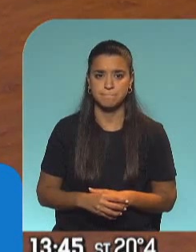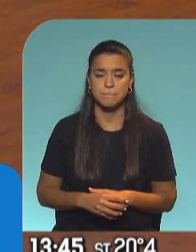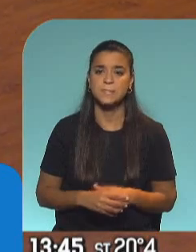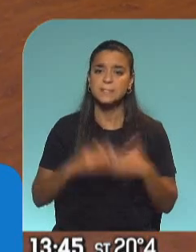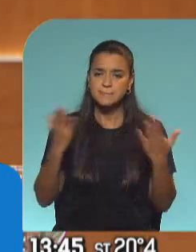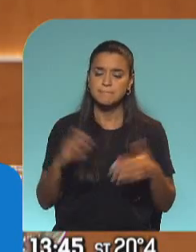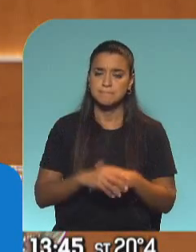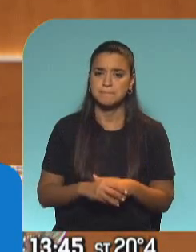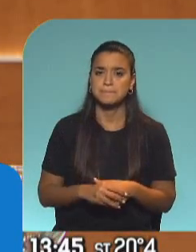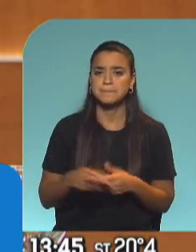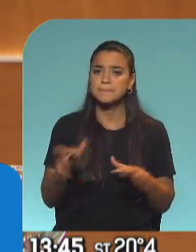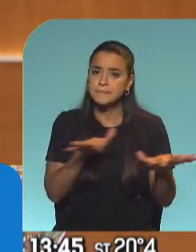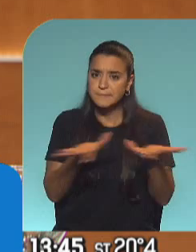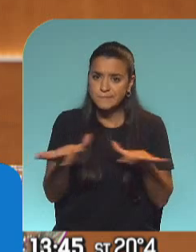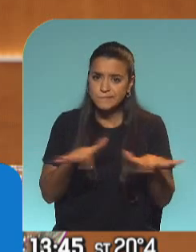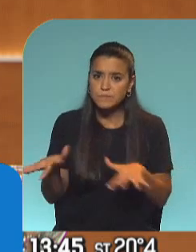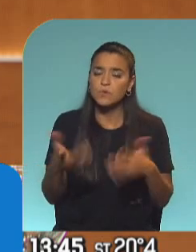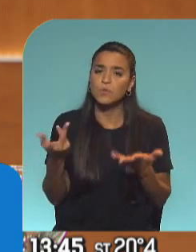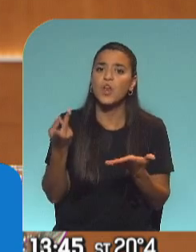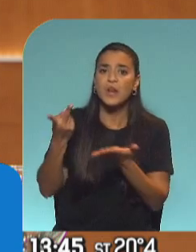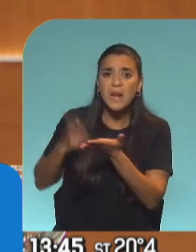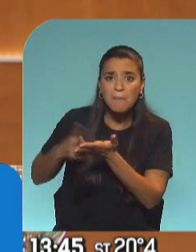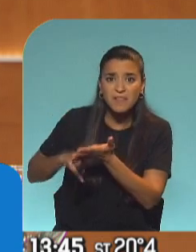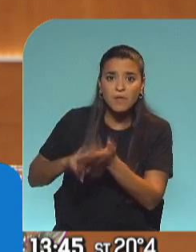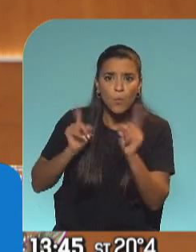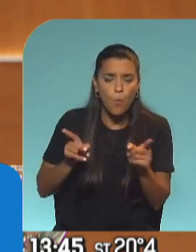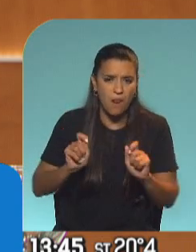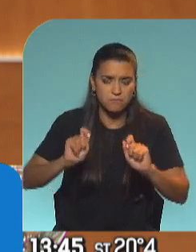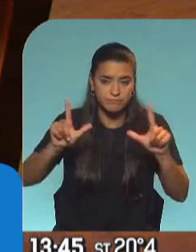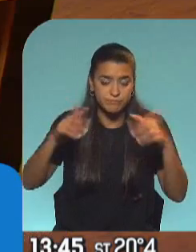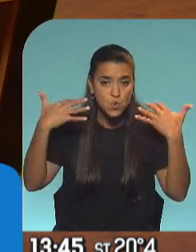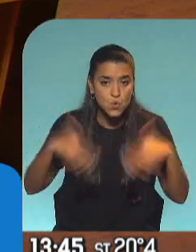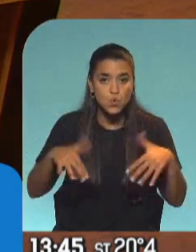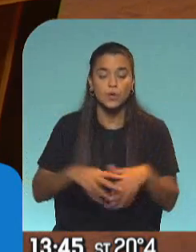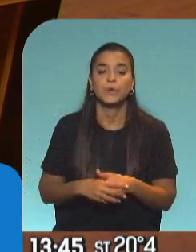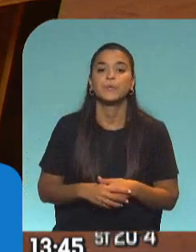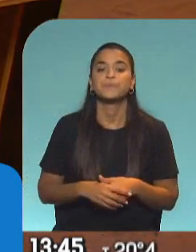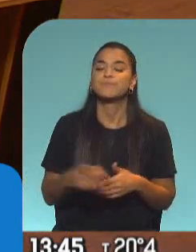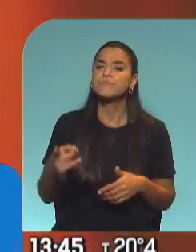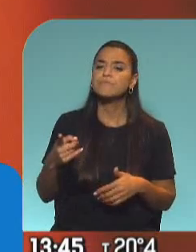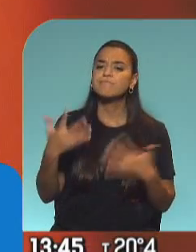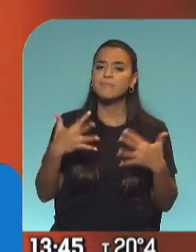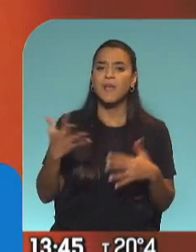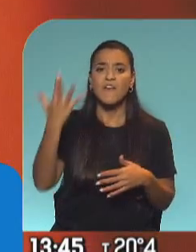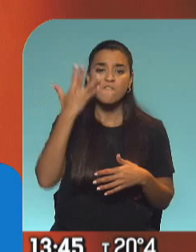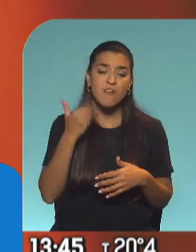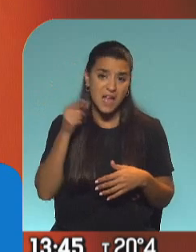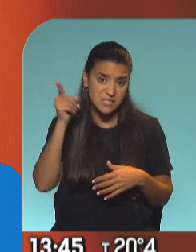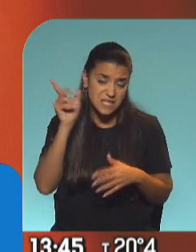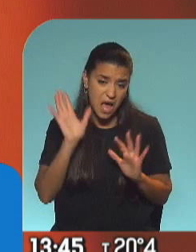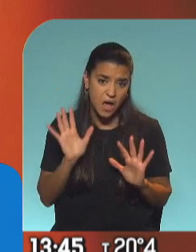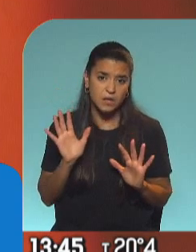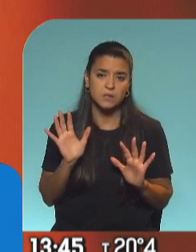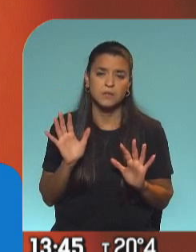Bueno, una situación que no por repetida deja de ser menos asombrosa, ¿no es cierto? Sí, lo notable es que Francia evidentemente